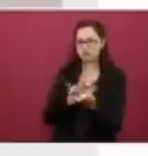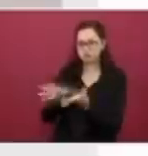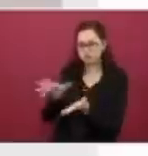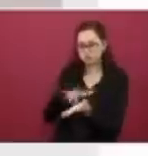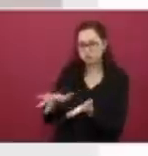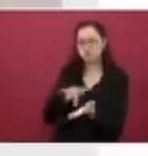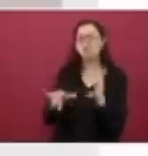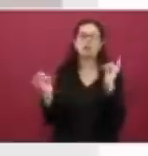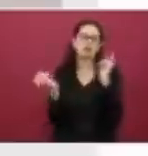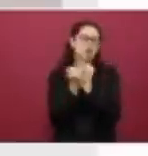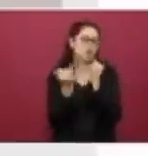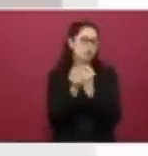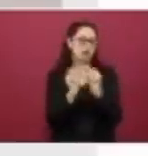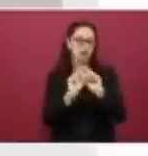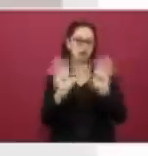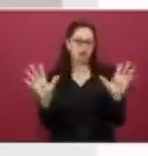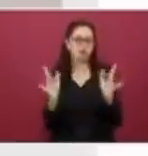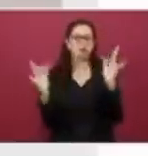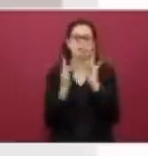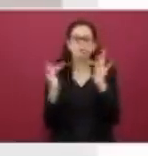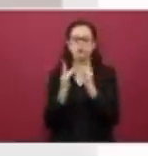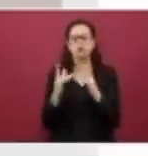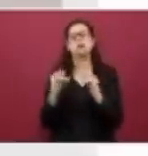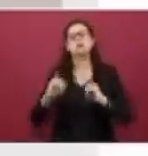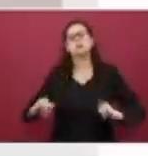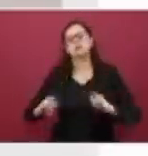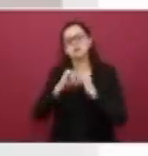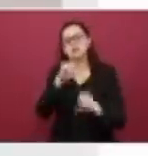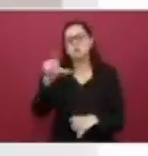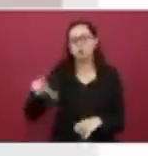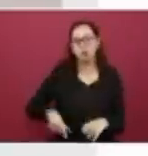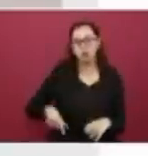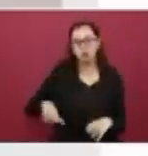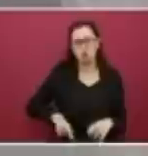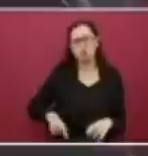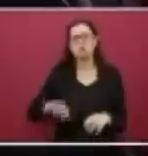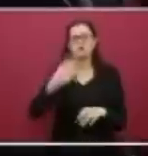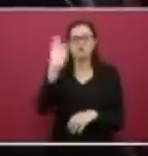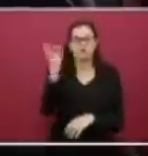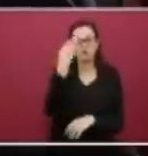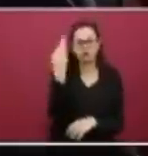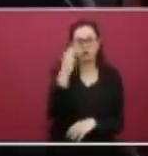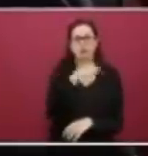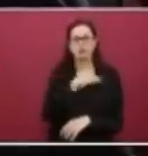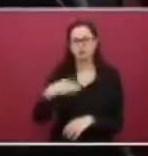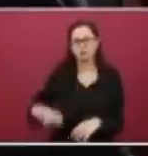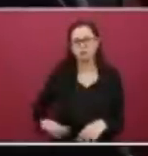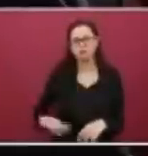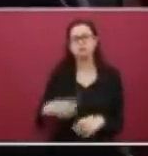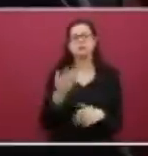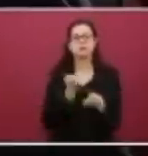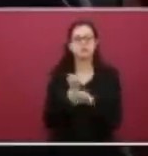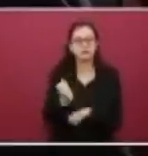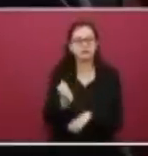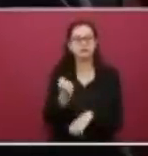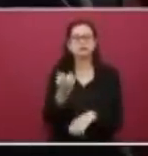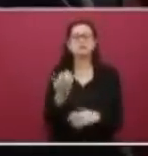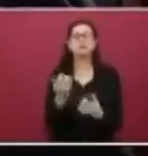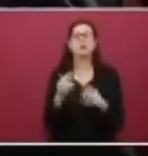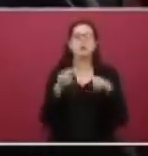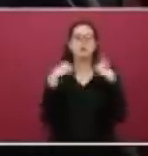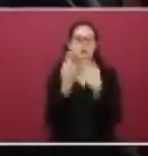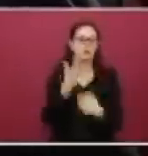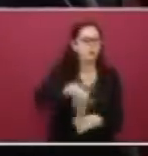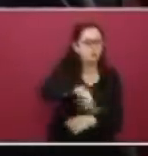con dependencias e instituciones tanto con el gobierno federal local y municipal las unidades de búsqueda las fiscalías